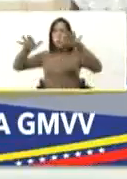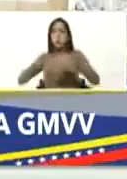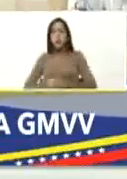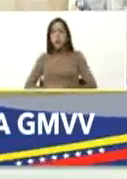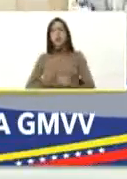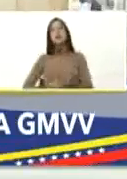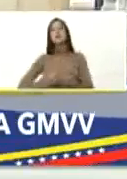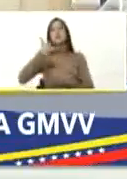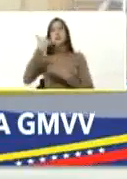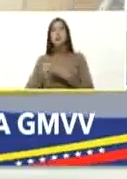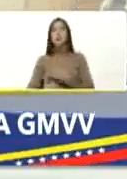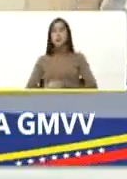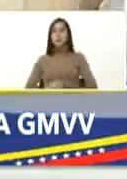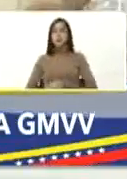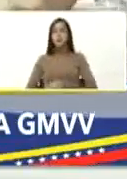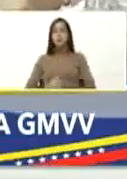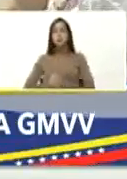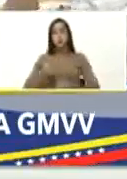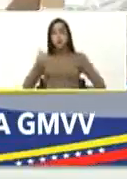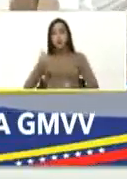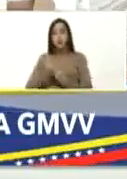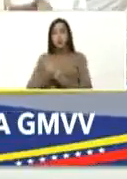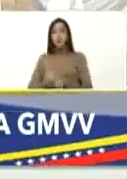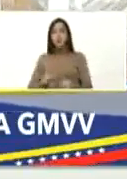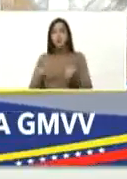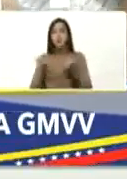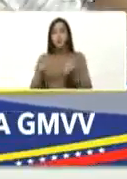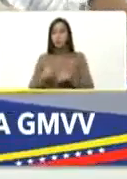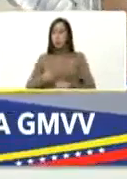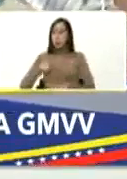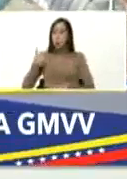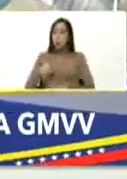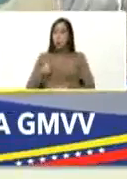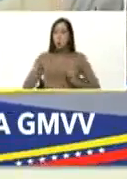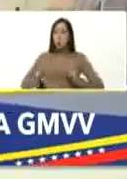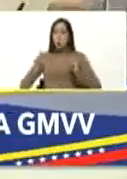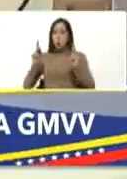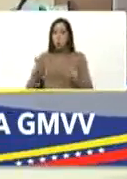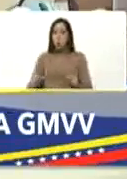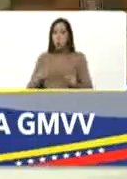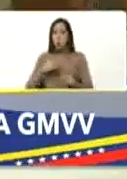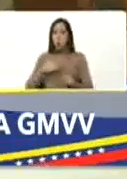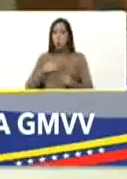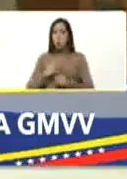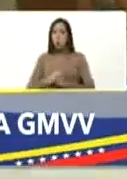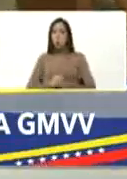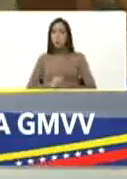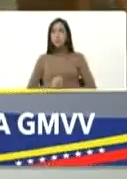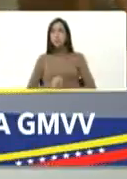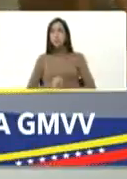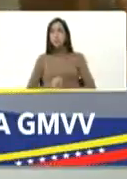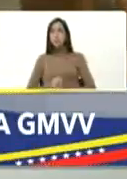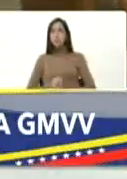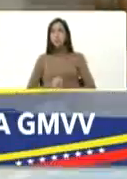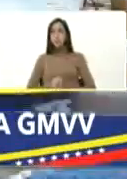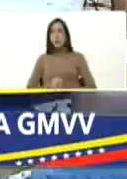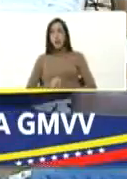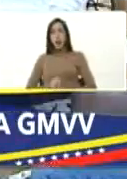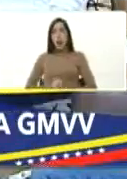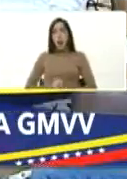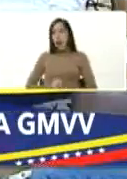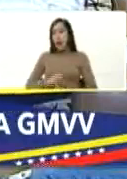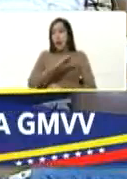proyectos de la base. Asimismo, aprovecho la oportunidad porque vengo cargado de esa energía. Ya